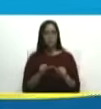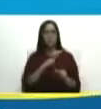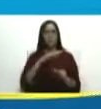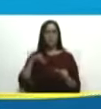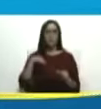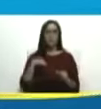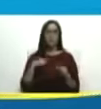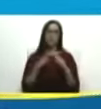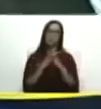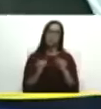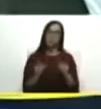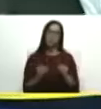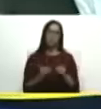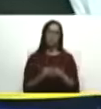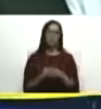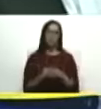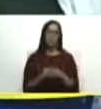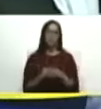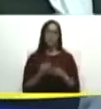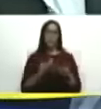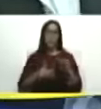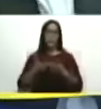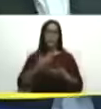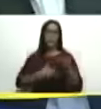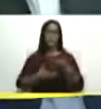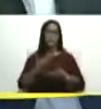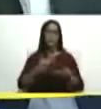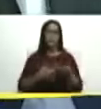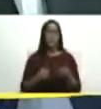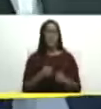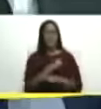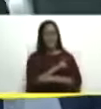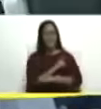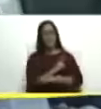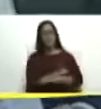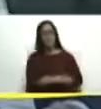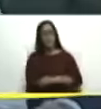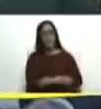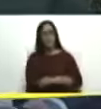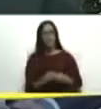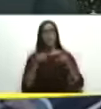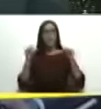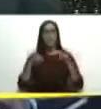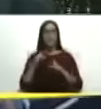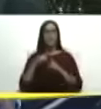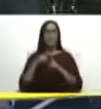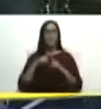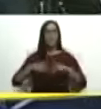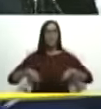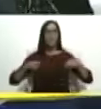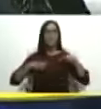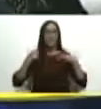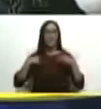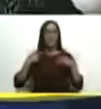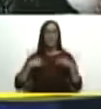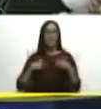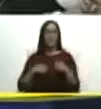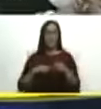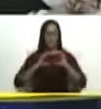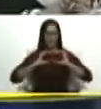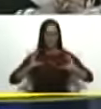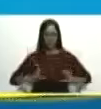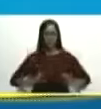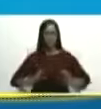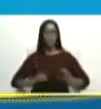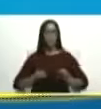Nosotros todos somos transitorios en el poder. Y este tipo de vida que tenemos con este tipo de cuerpo